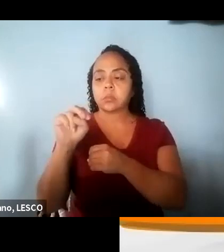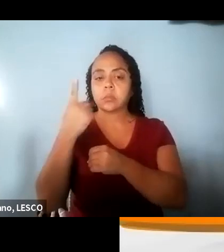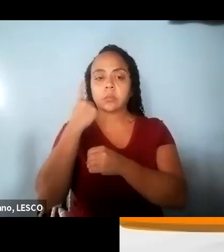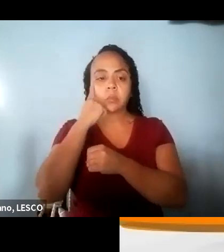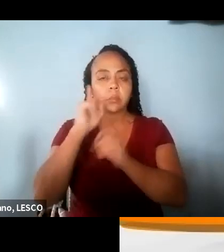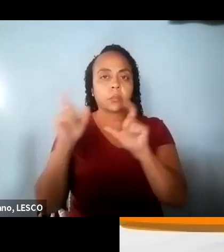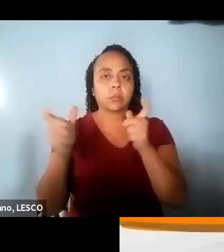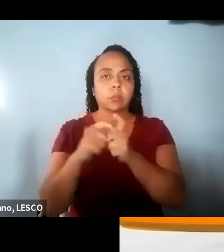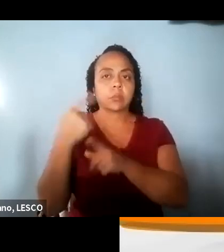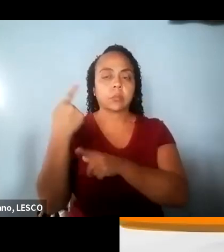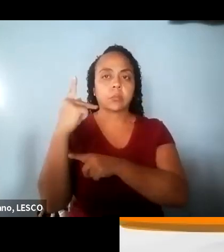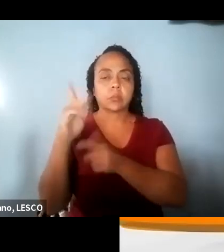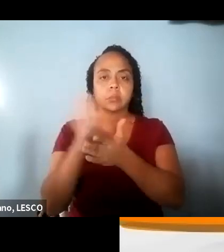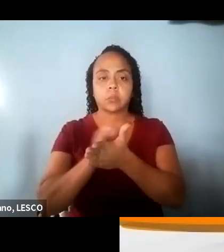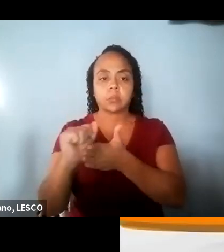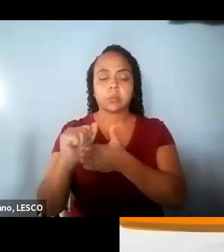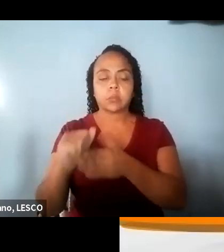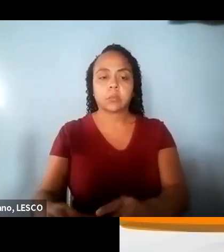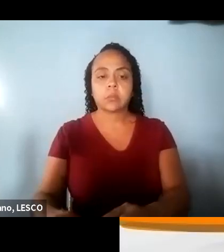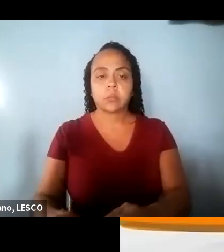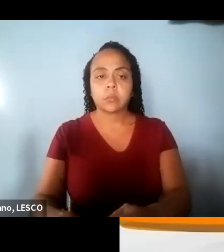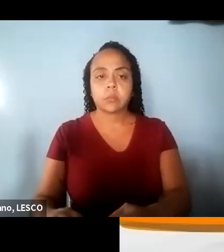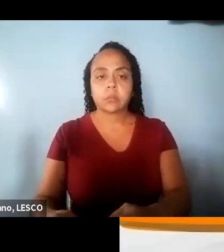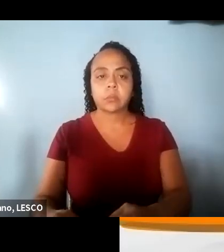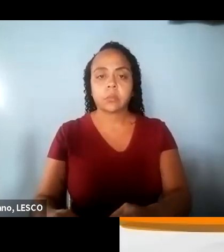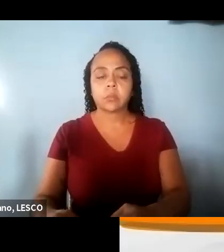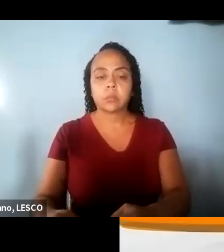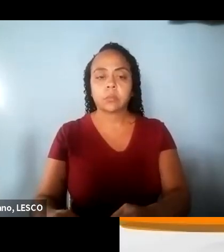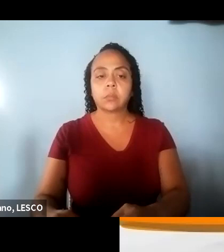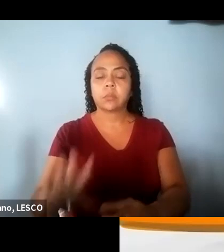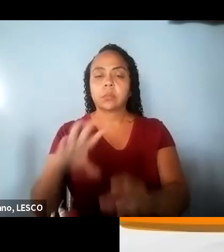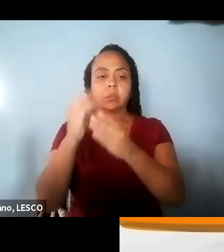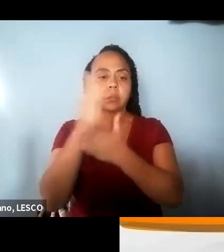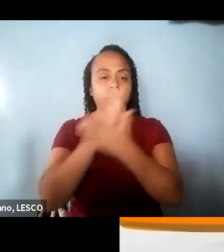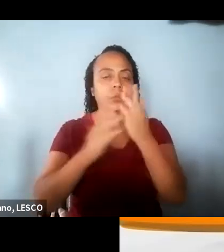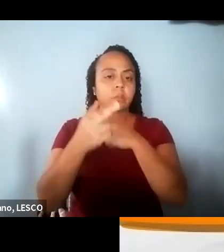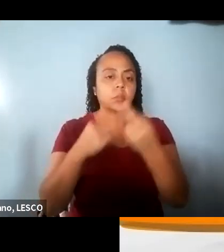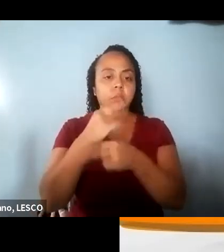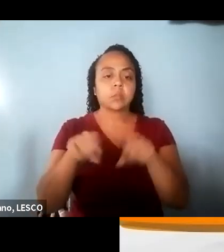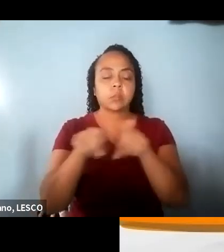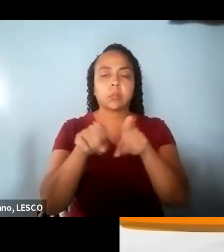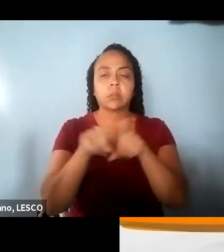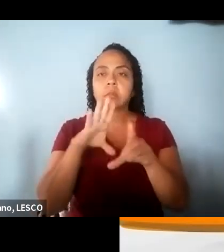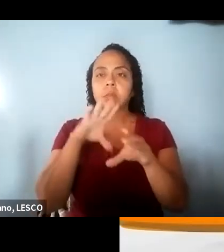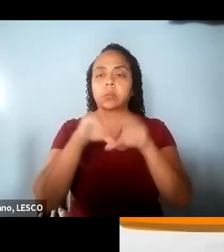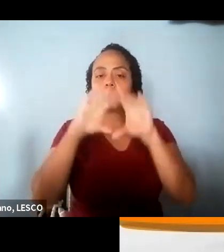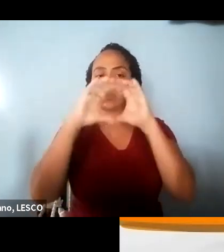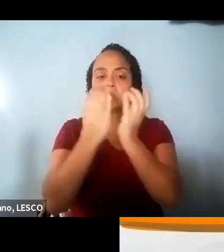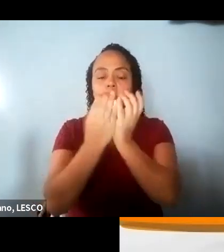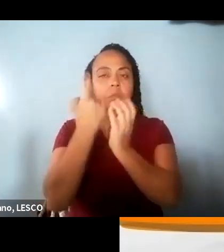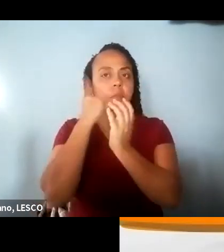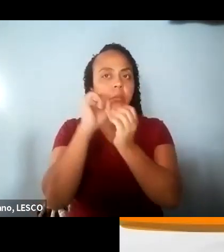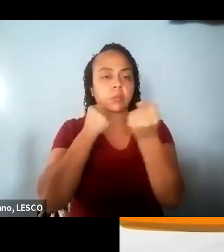reducción del riesgo de desastre dentro de la parte regional y también dentro de lo global para el fortalecimiento